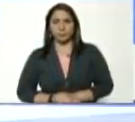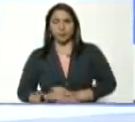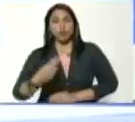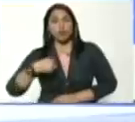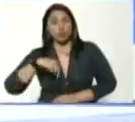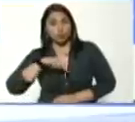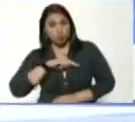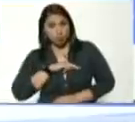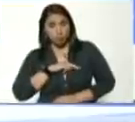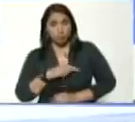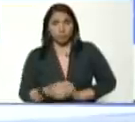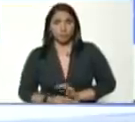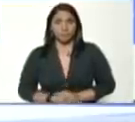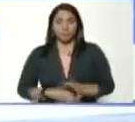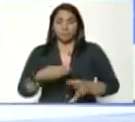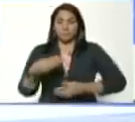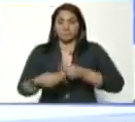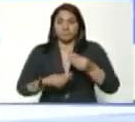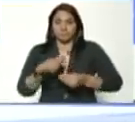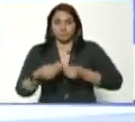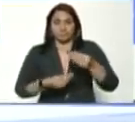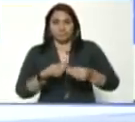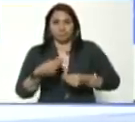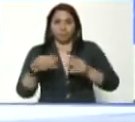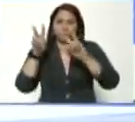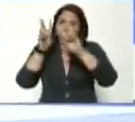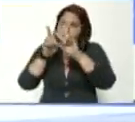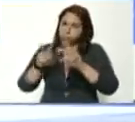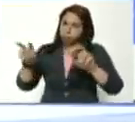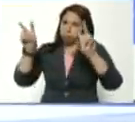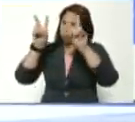nosotros haciendo las pesquisas